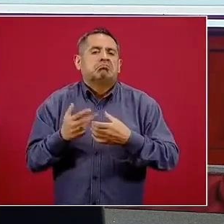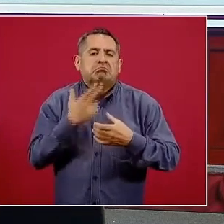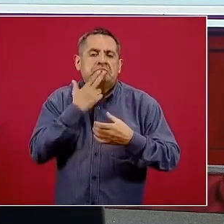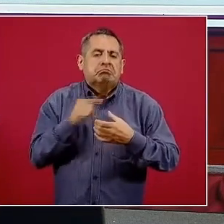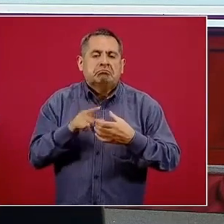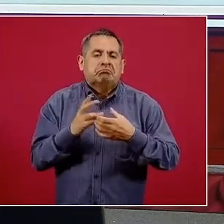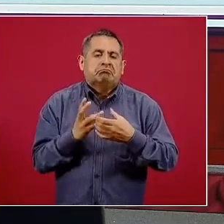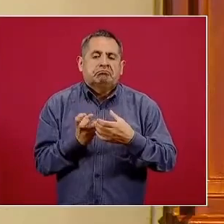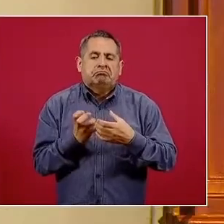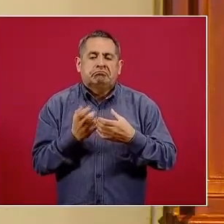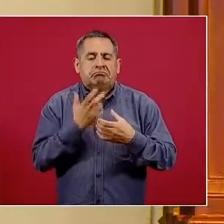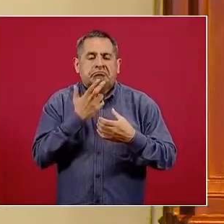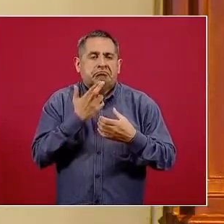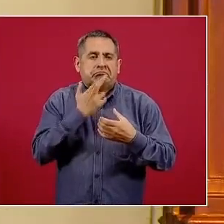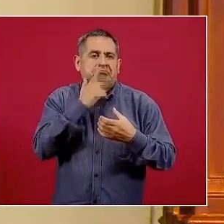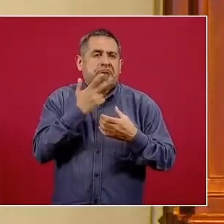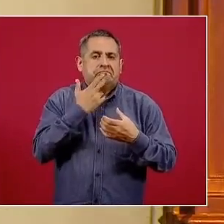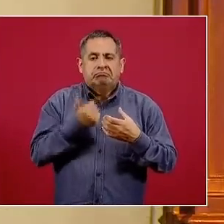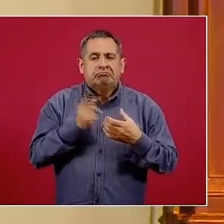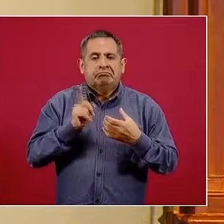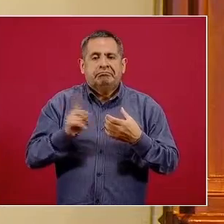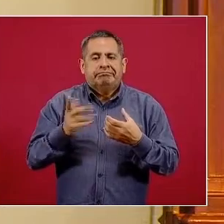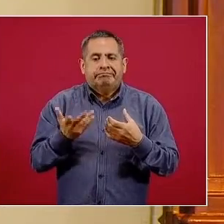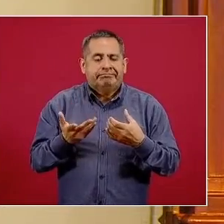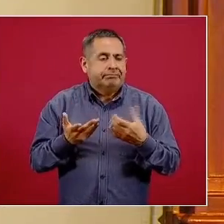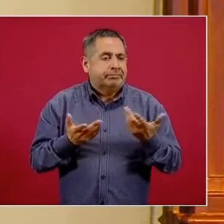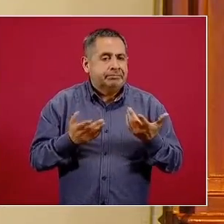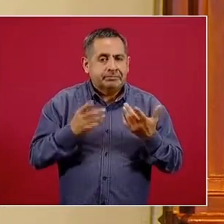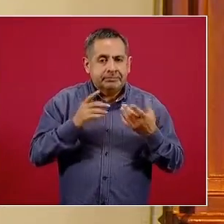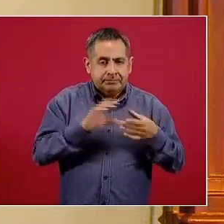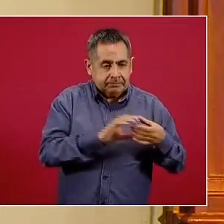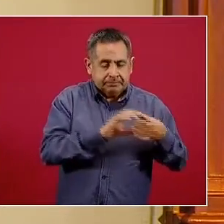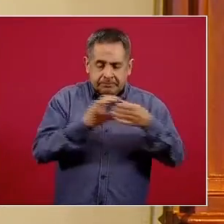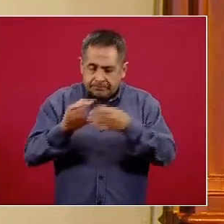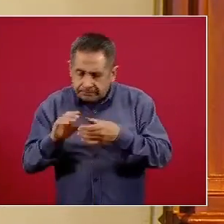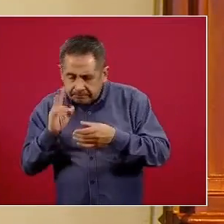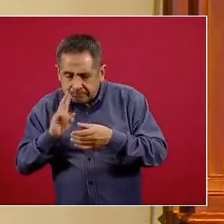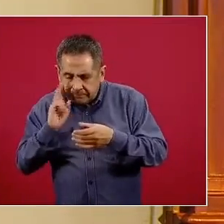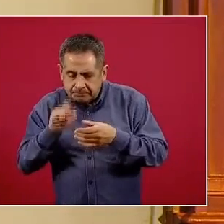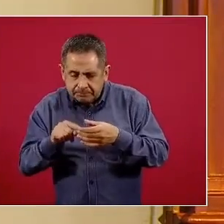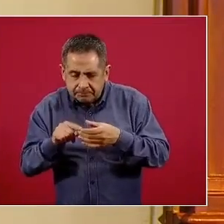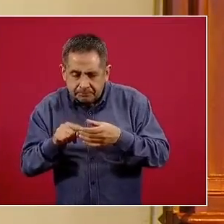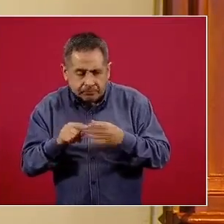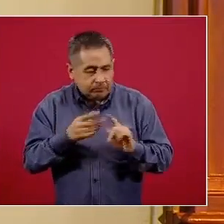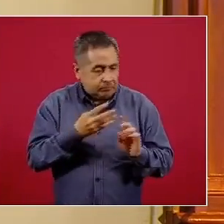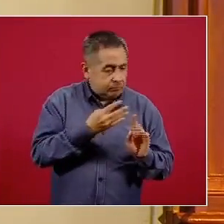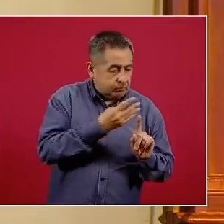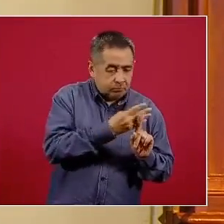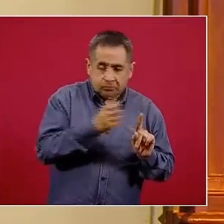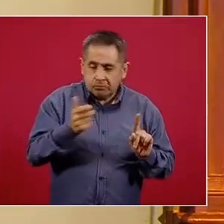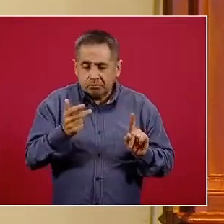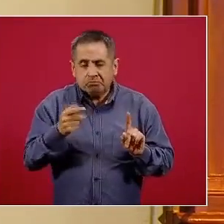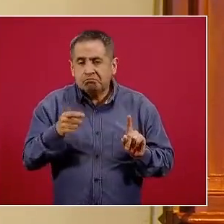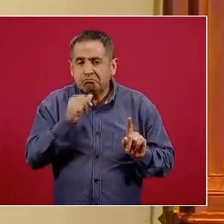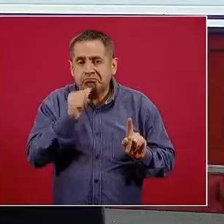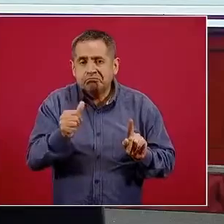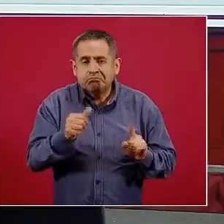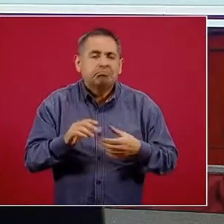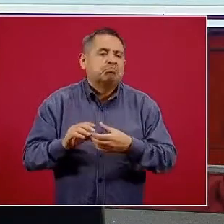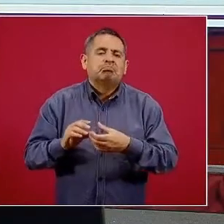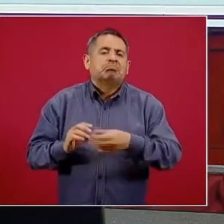cuando la muestra llega a un laboratorio, checa la temperatura y no se encuentra en ese rango que es el adecuado, entonces también esta muestra